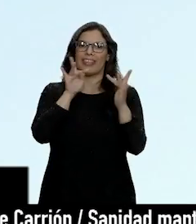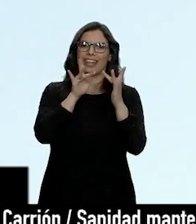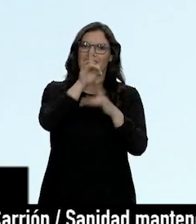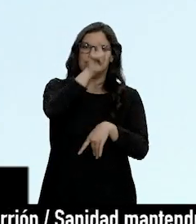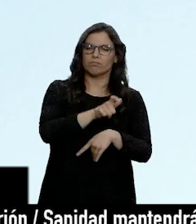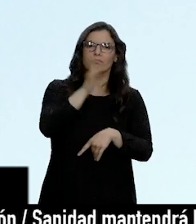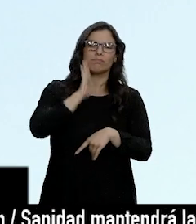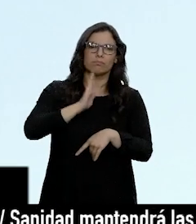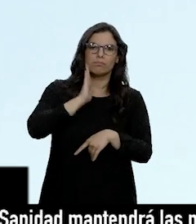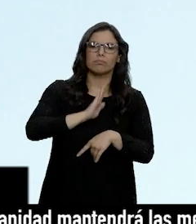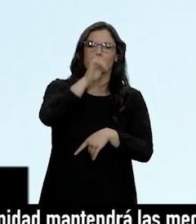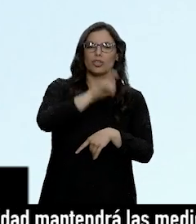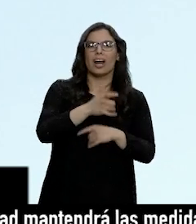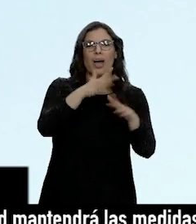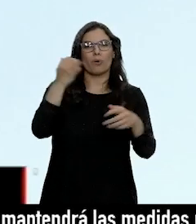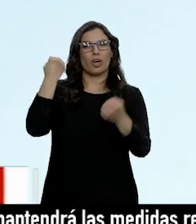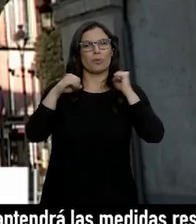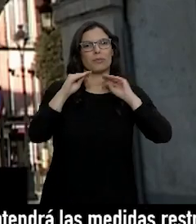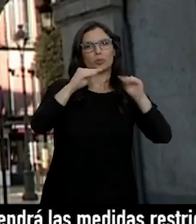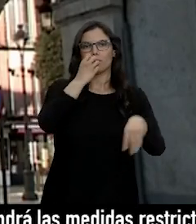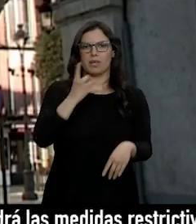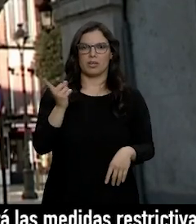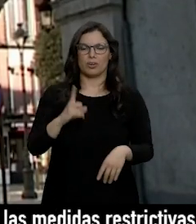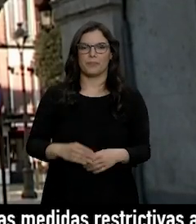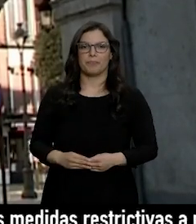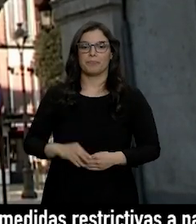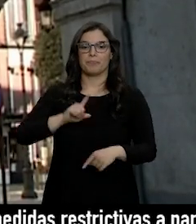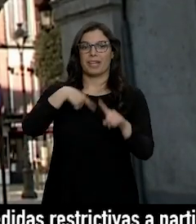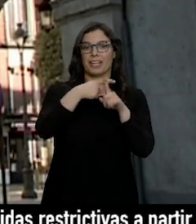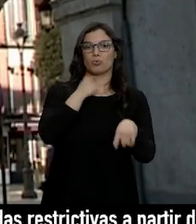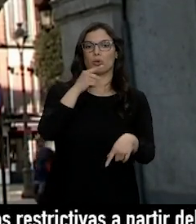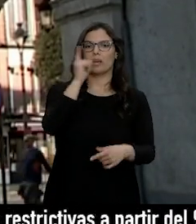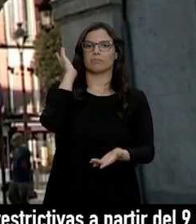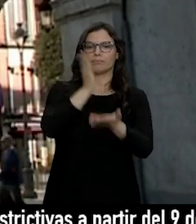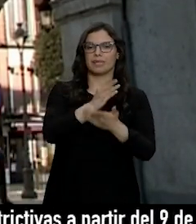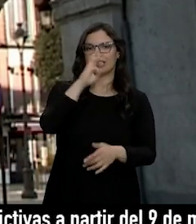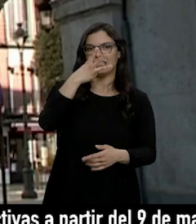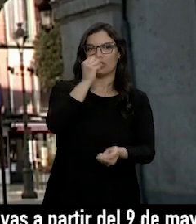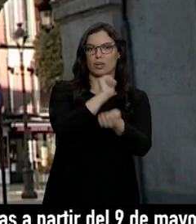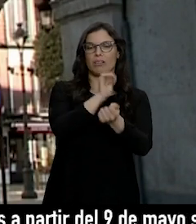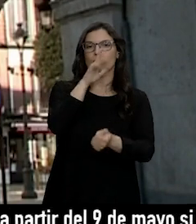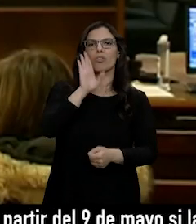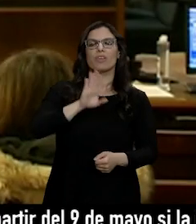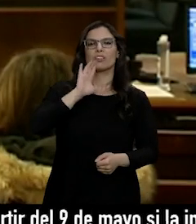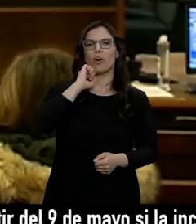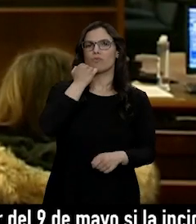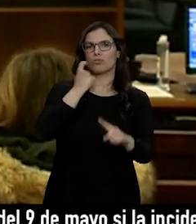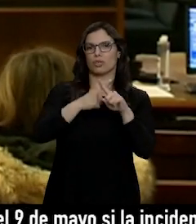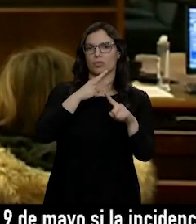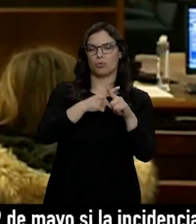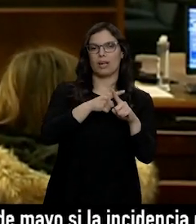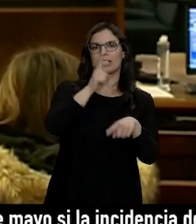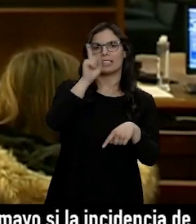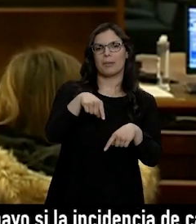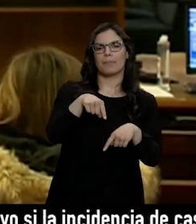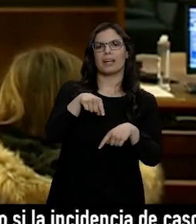de que considera reprochable ese comportamiento. El ex capellán fue condenado a 3 años de prisión por un delito de abuso sexual y otro